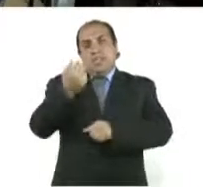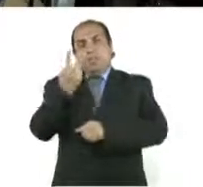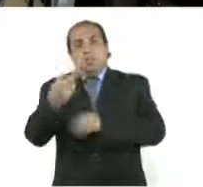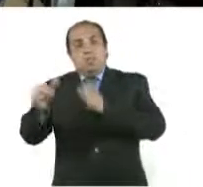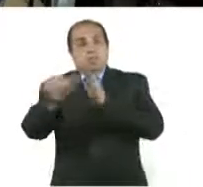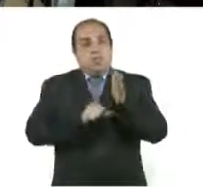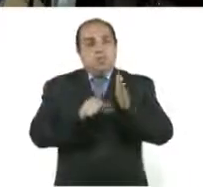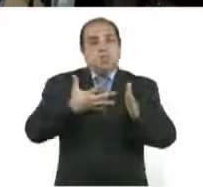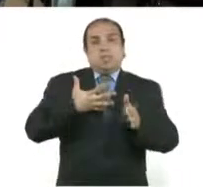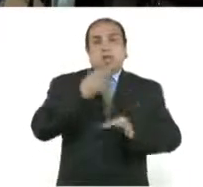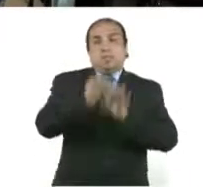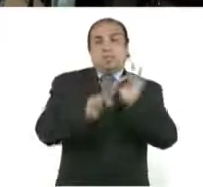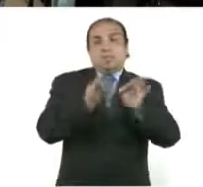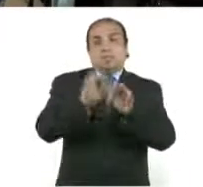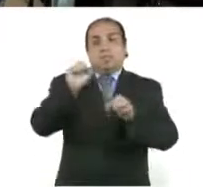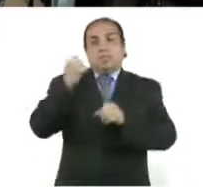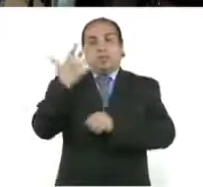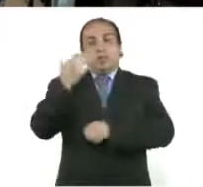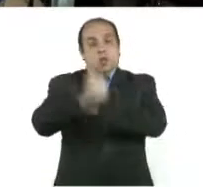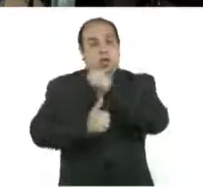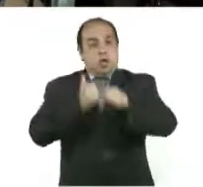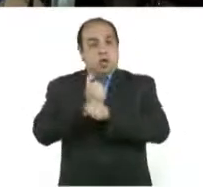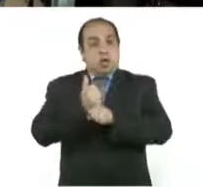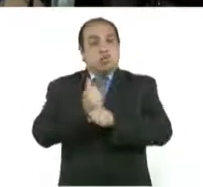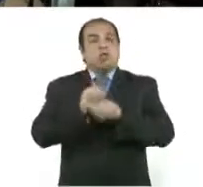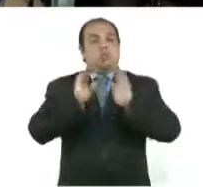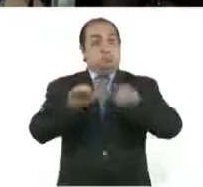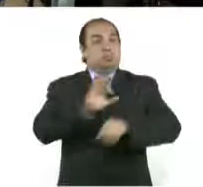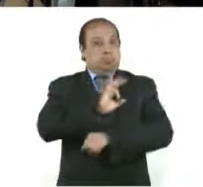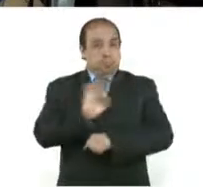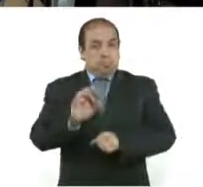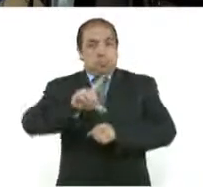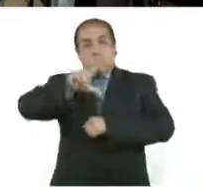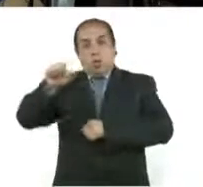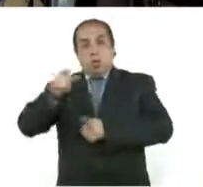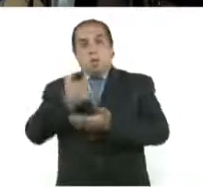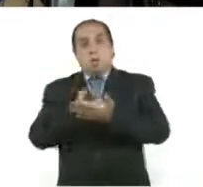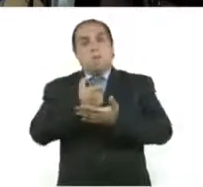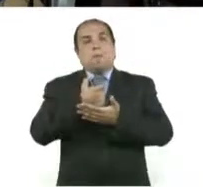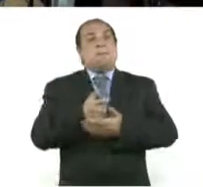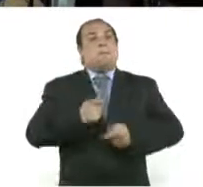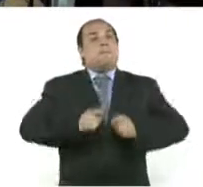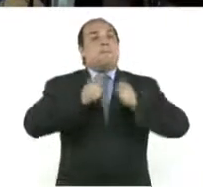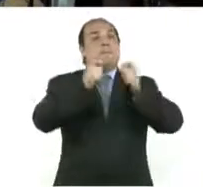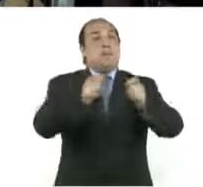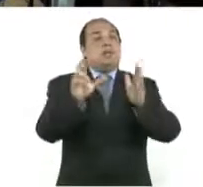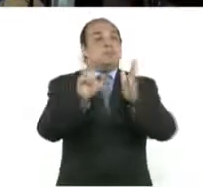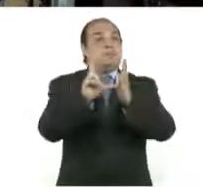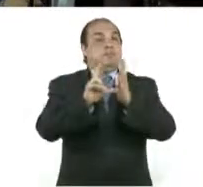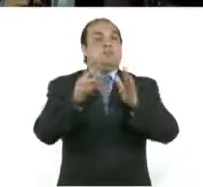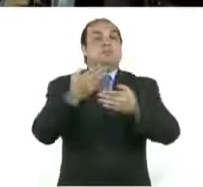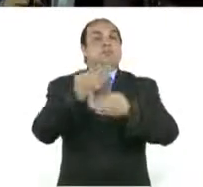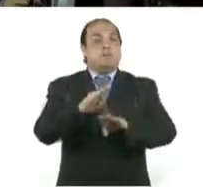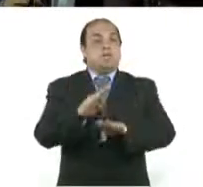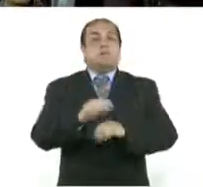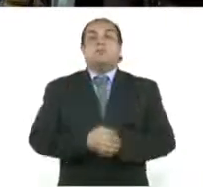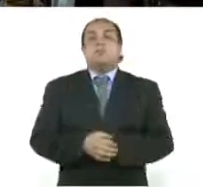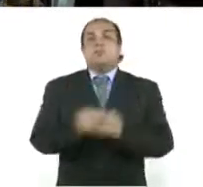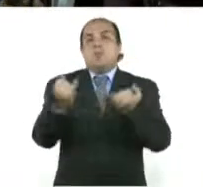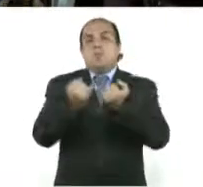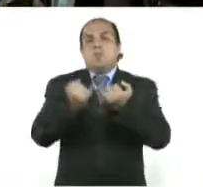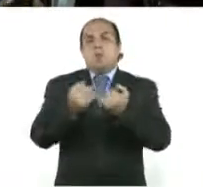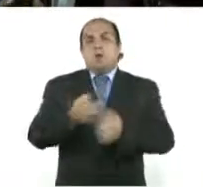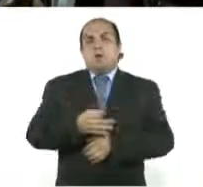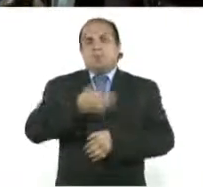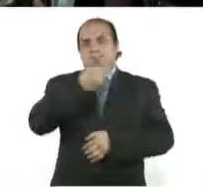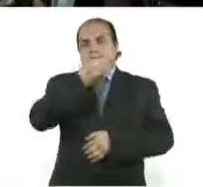65 años, se puedan registrar y posteriormente recibir su tarjeta. De igual manera, como ya se mencionó aquí, una vez que